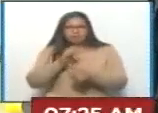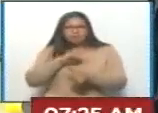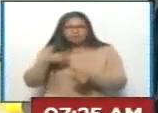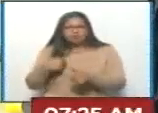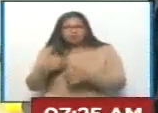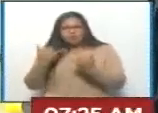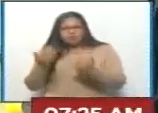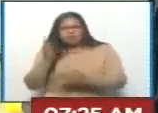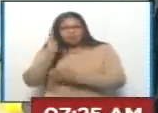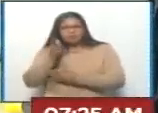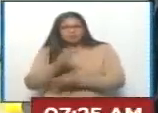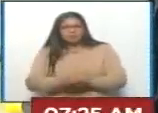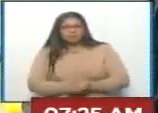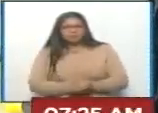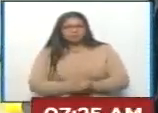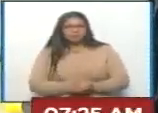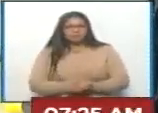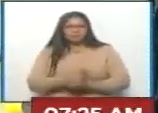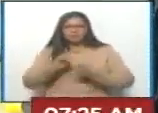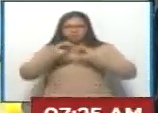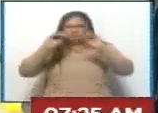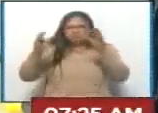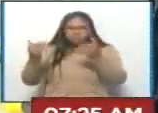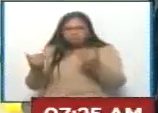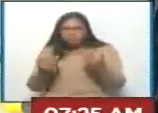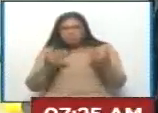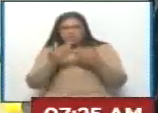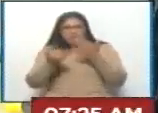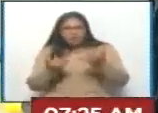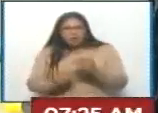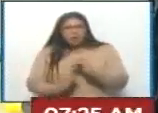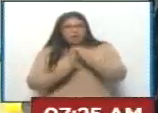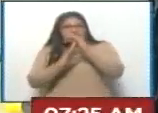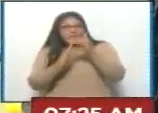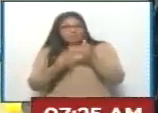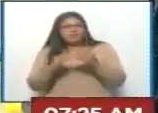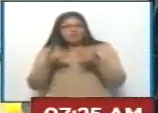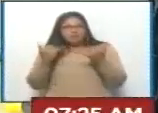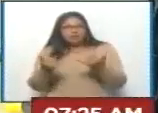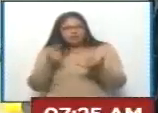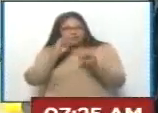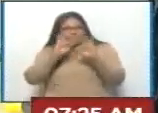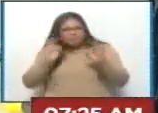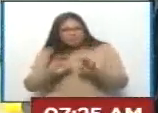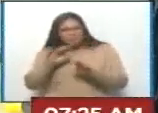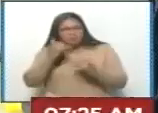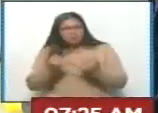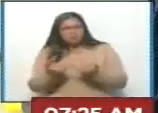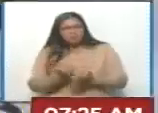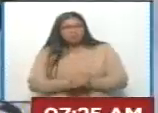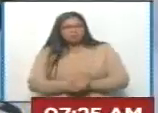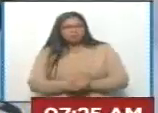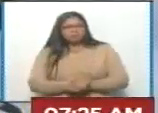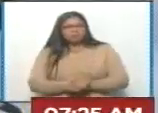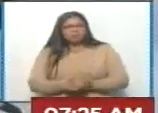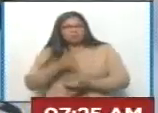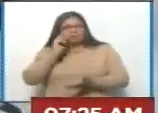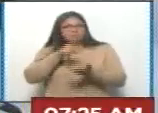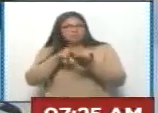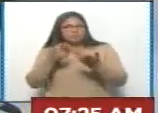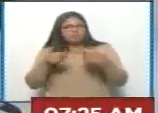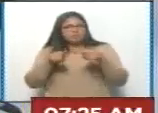Jiménez. Bueno, llamaron a los líderes de la derecha en aquel entonces, y con la participación de